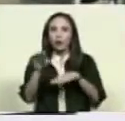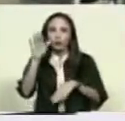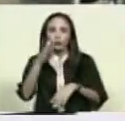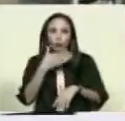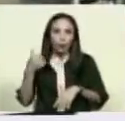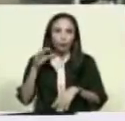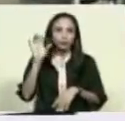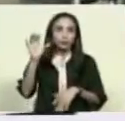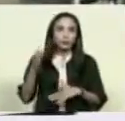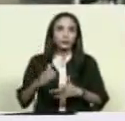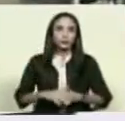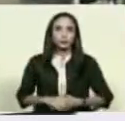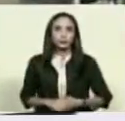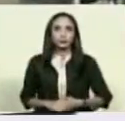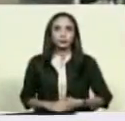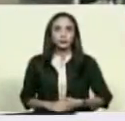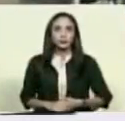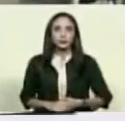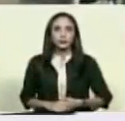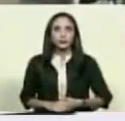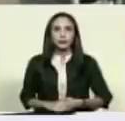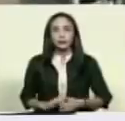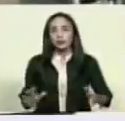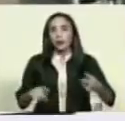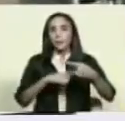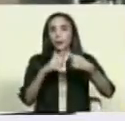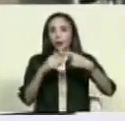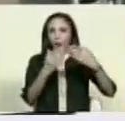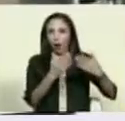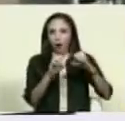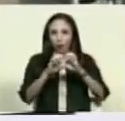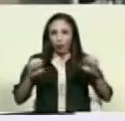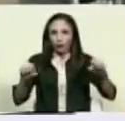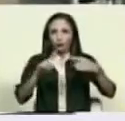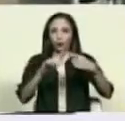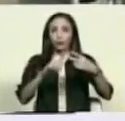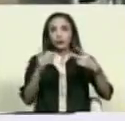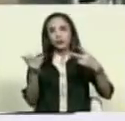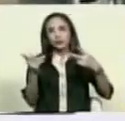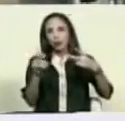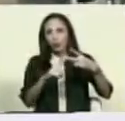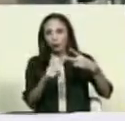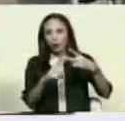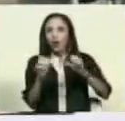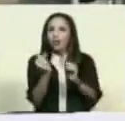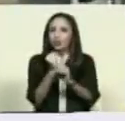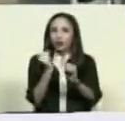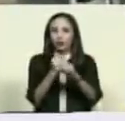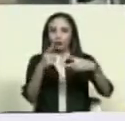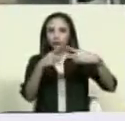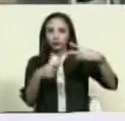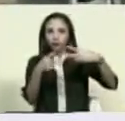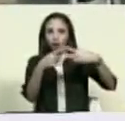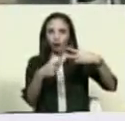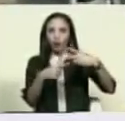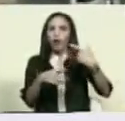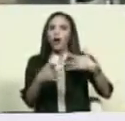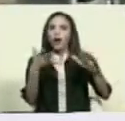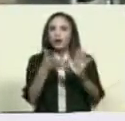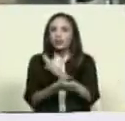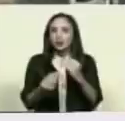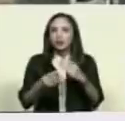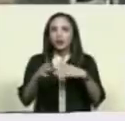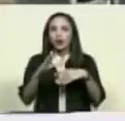futuro. La juventud tiene 2 instrumentos, la educación y el trabajo. Y el plan Chamba Juvenil es educación y